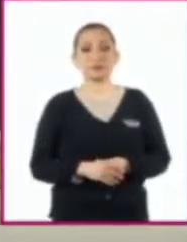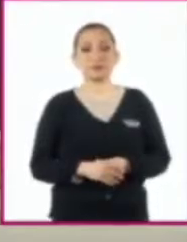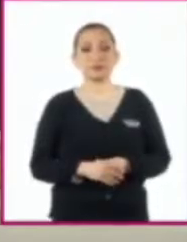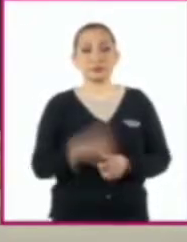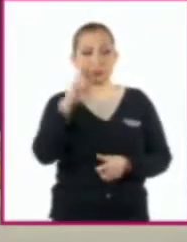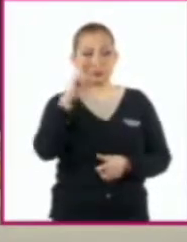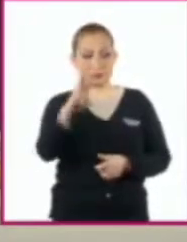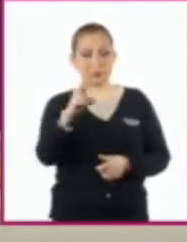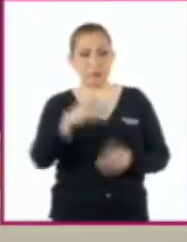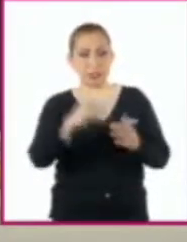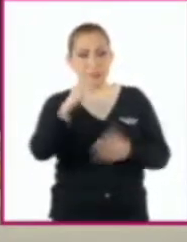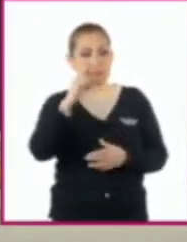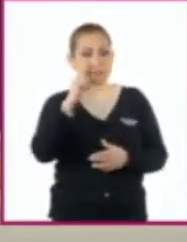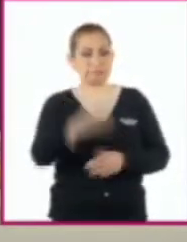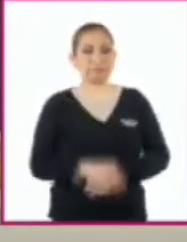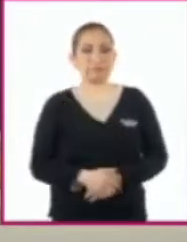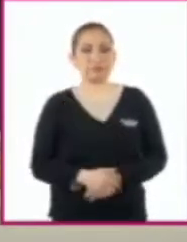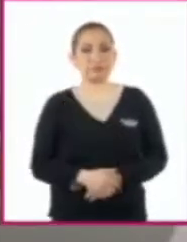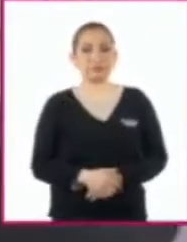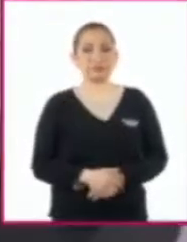Para que lo podamos observar.